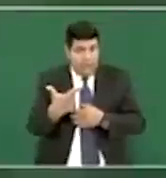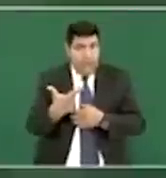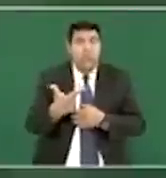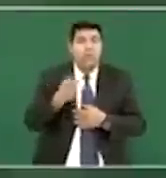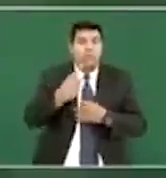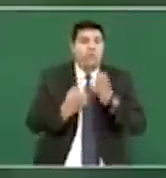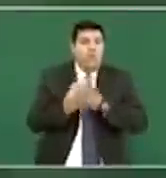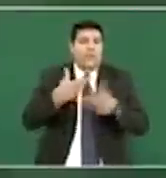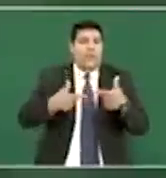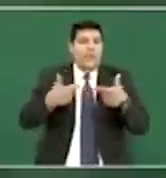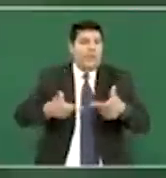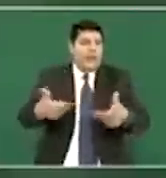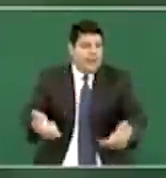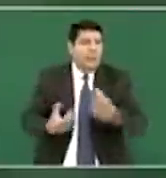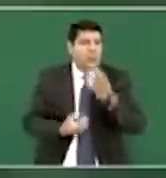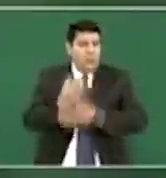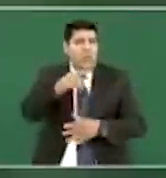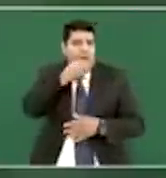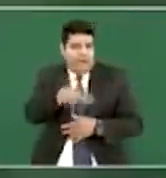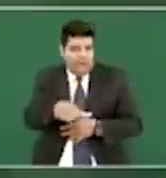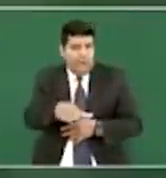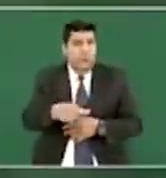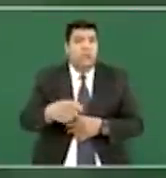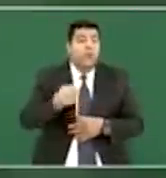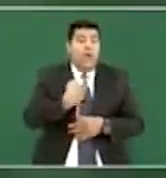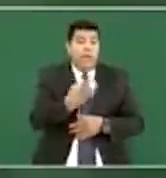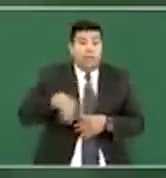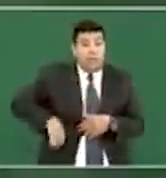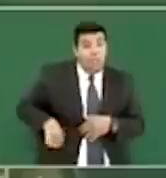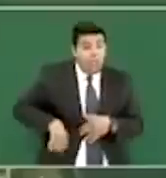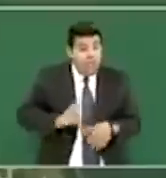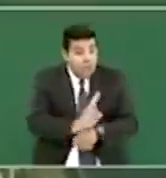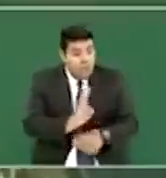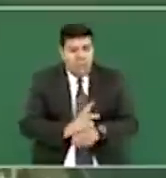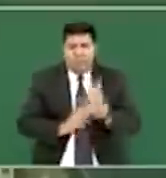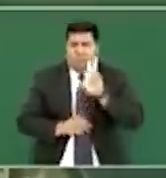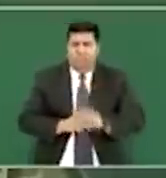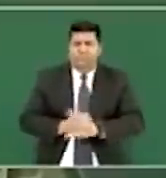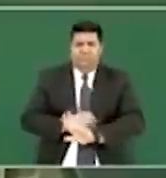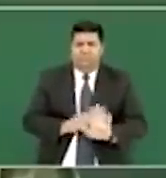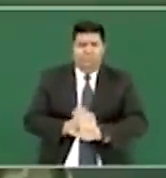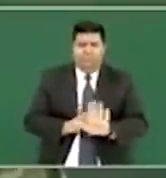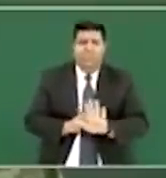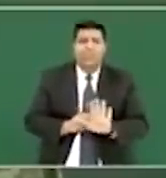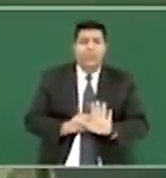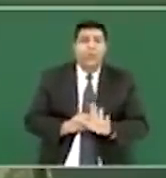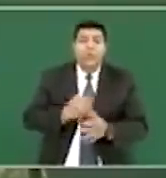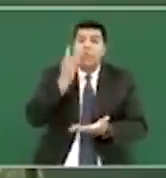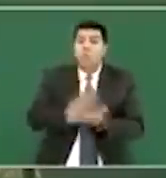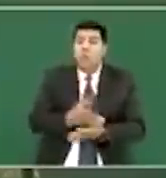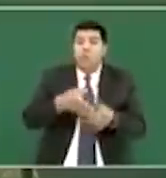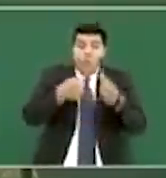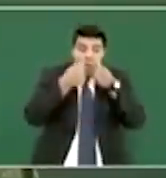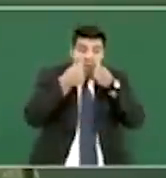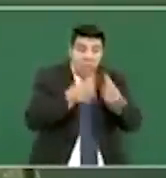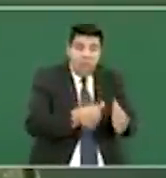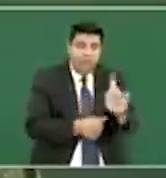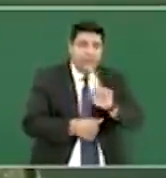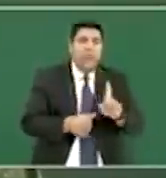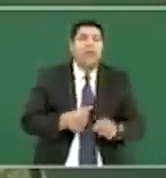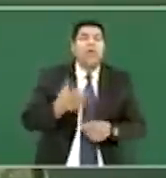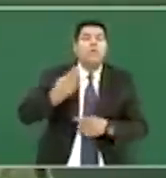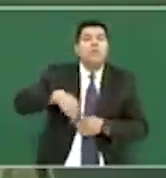o con algún otro. No, lo que interesa es darle la seguridad a la sociedad. Ese es el